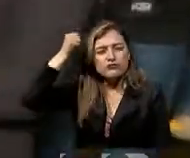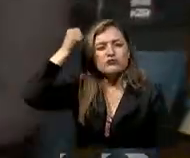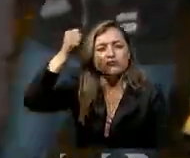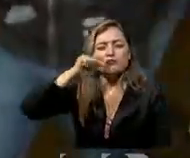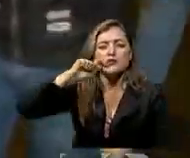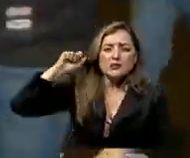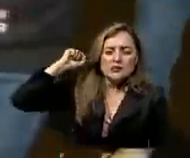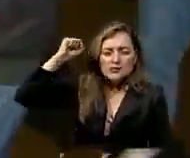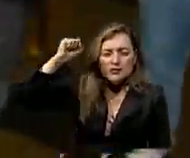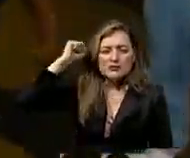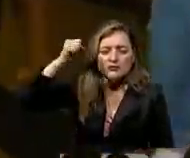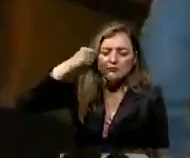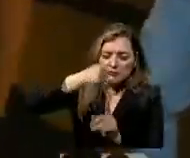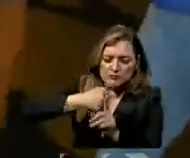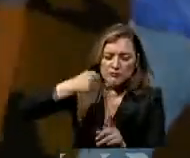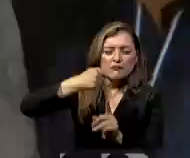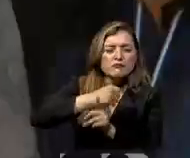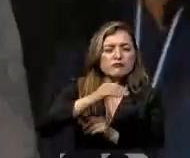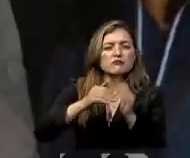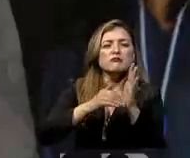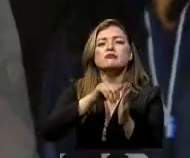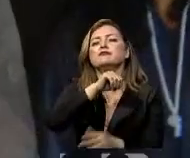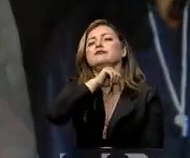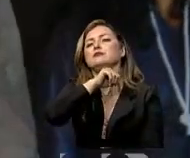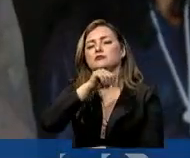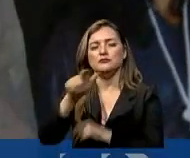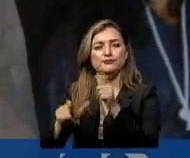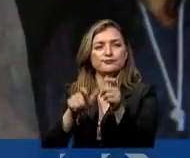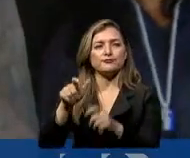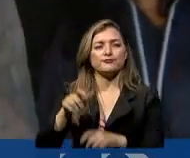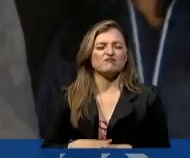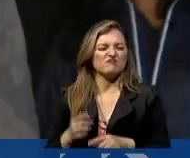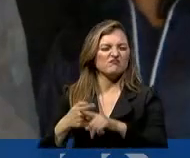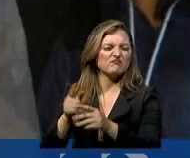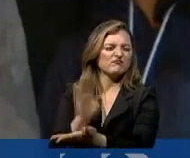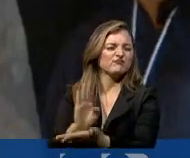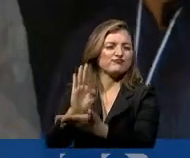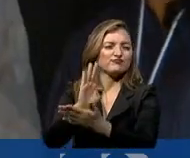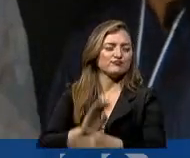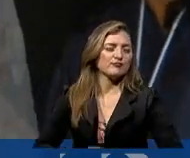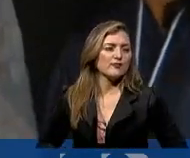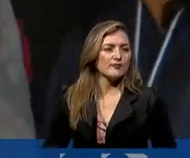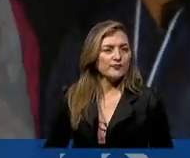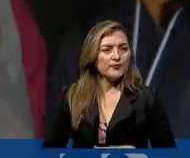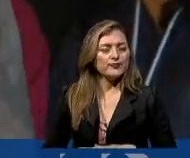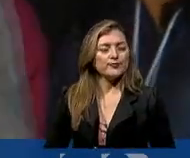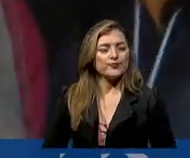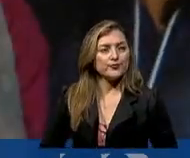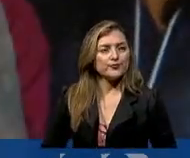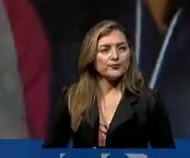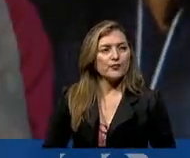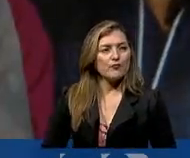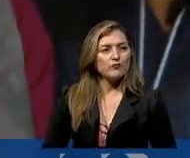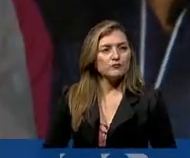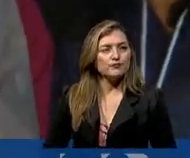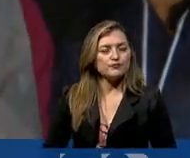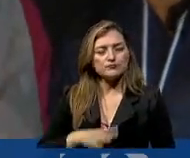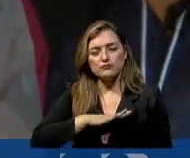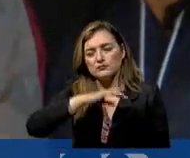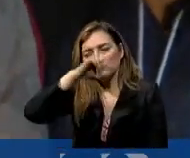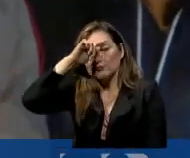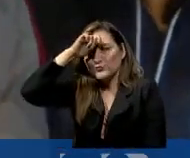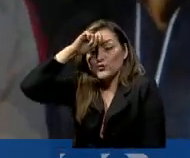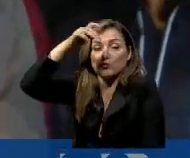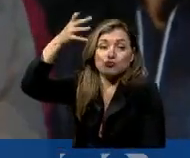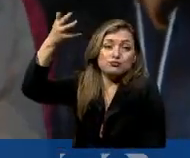relacionadas a luchar juntos contra la delincuencia. Del Paraíso del Sur, San Gabriel, Solidaridad y Balcones del Sur. Estamos ya cansados